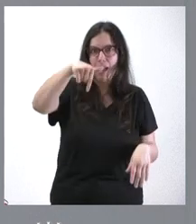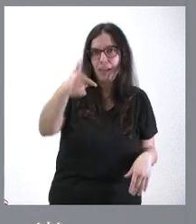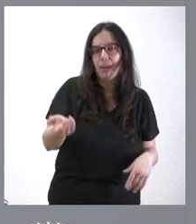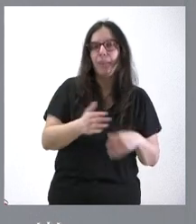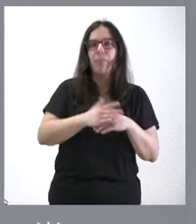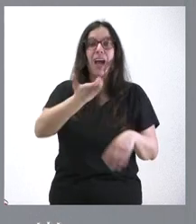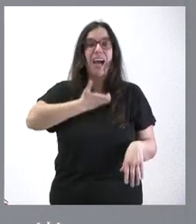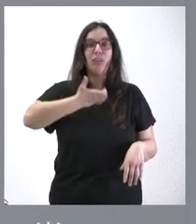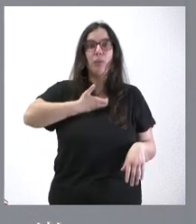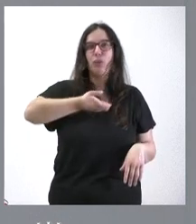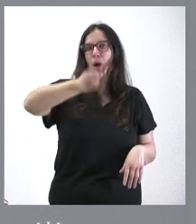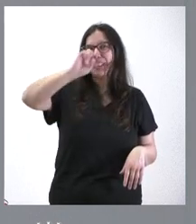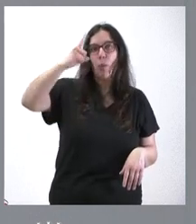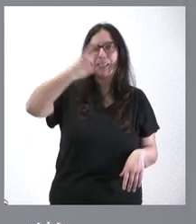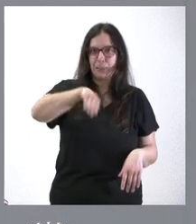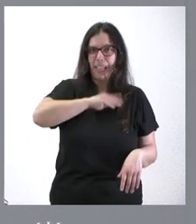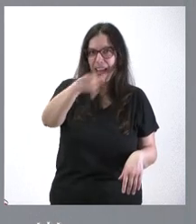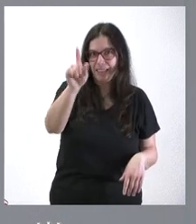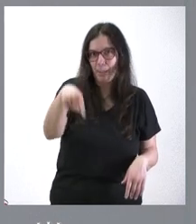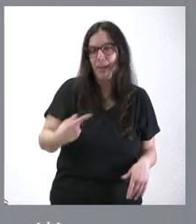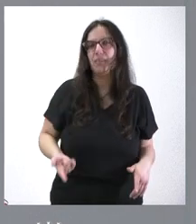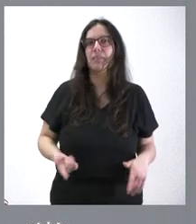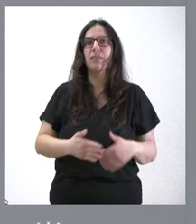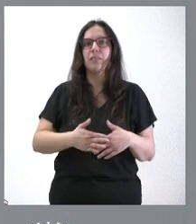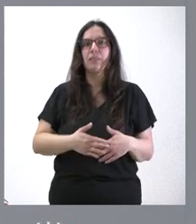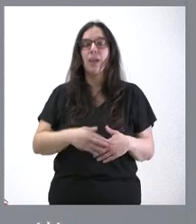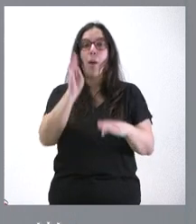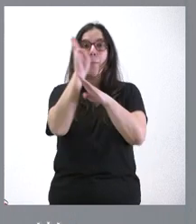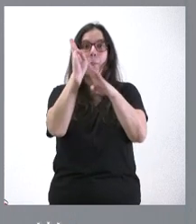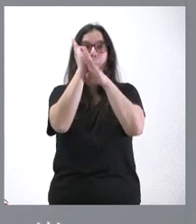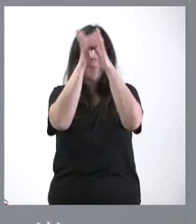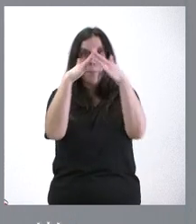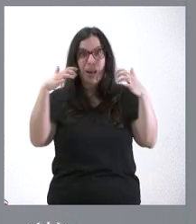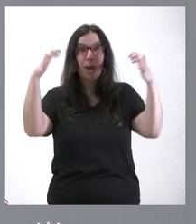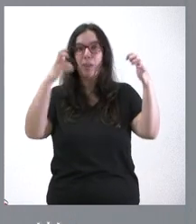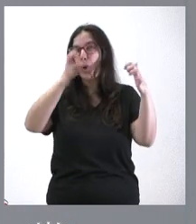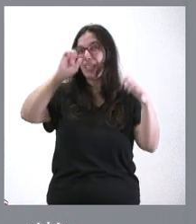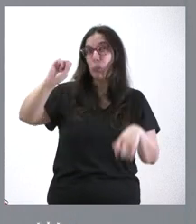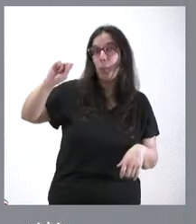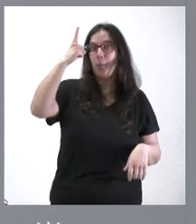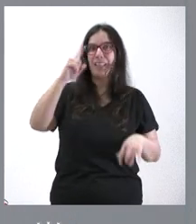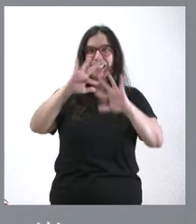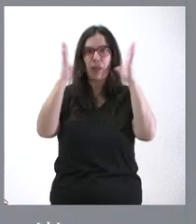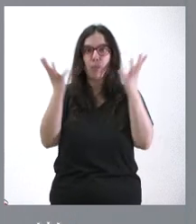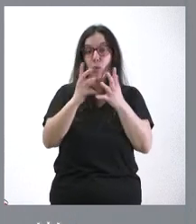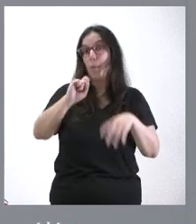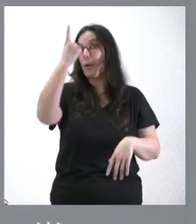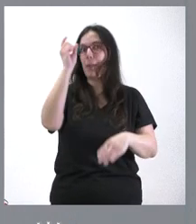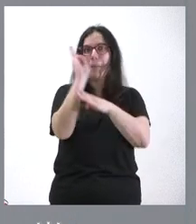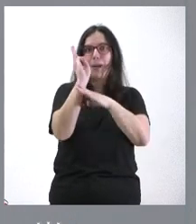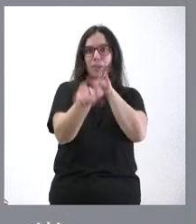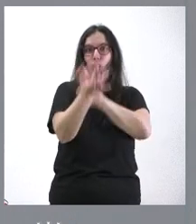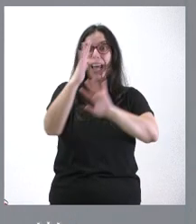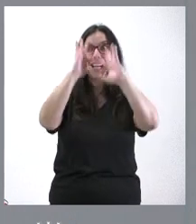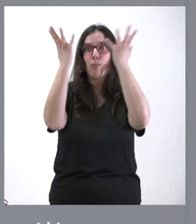ayuntamiento más antiguo de España que tiene el parlamento más antiguo del mundo el primer parlamento del mundo y